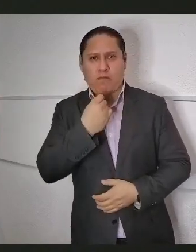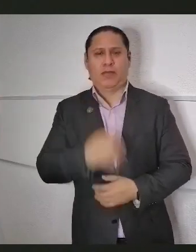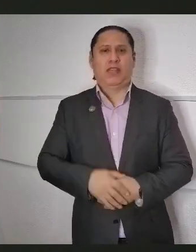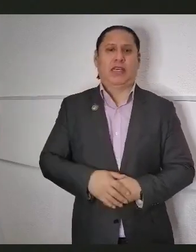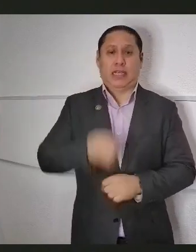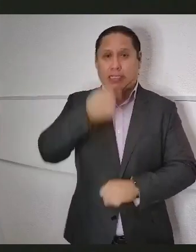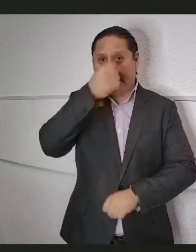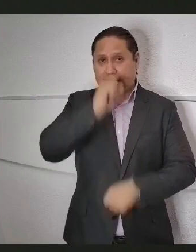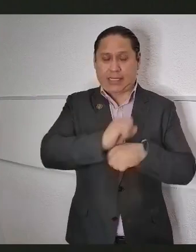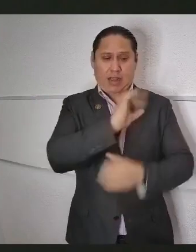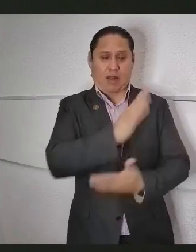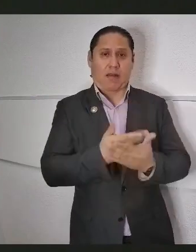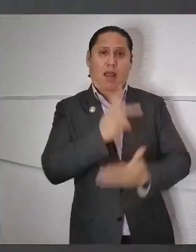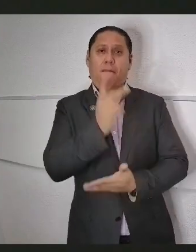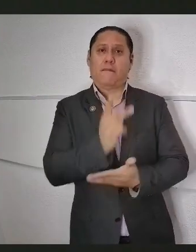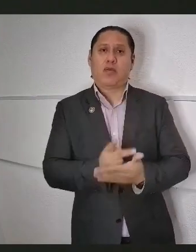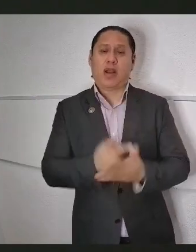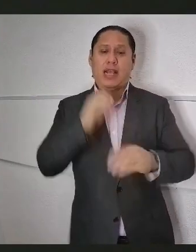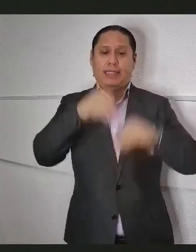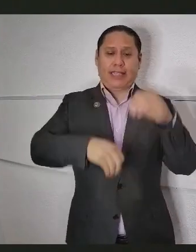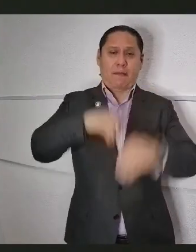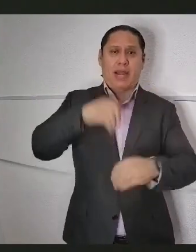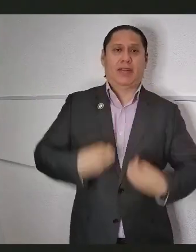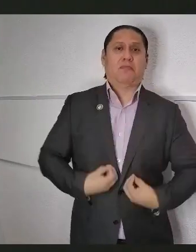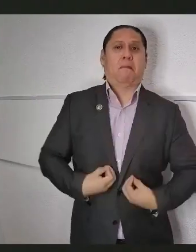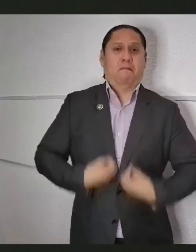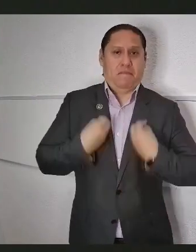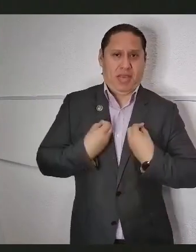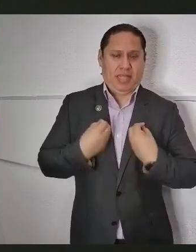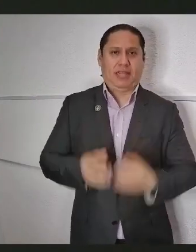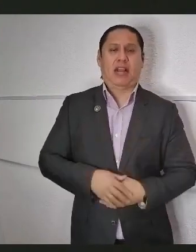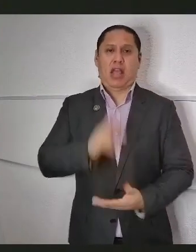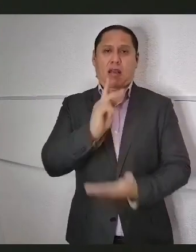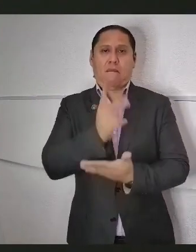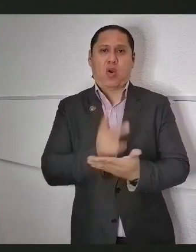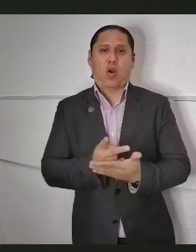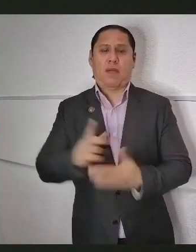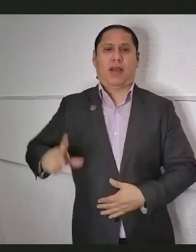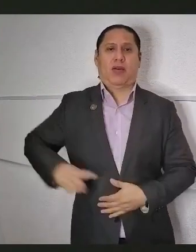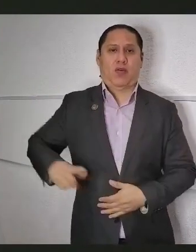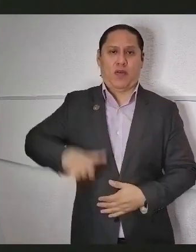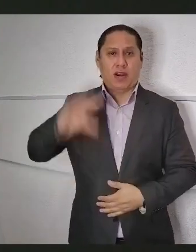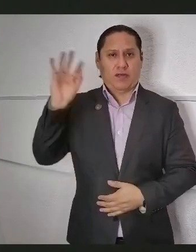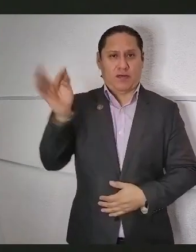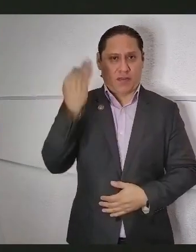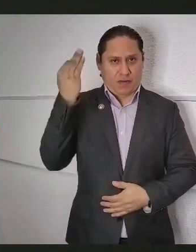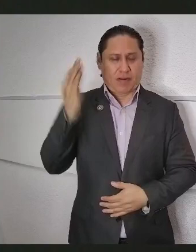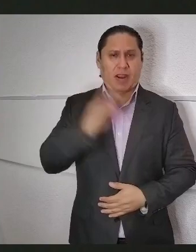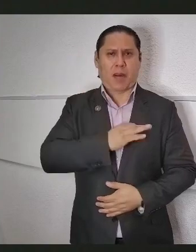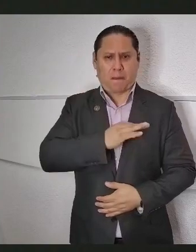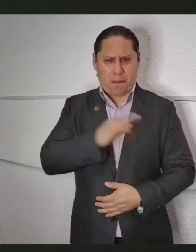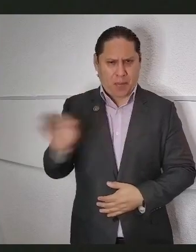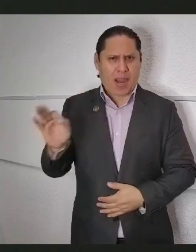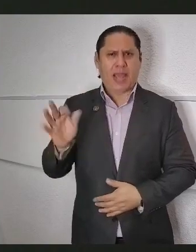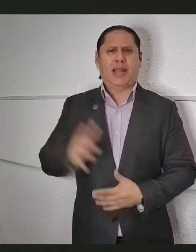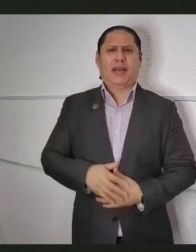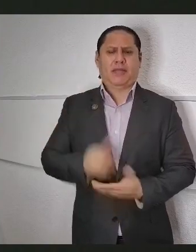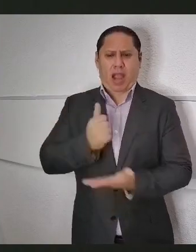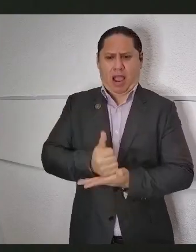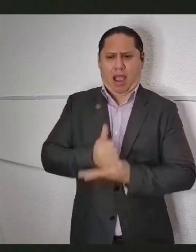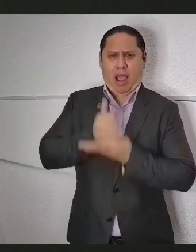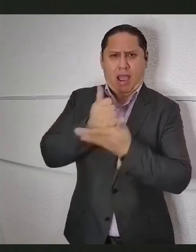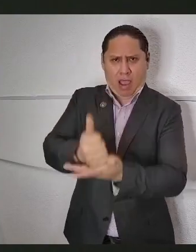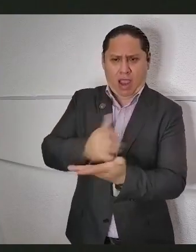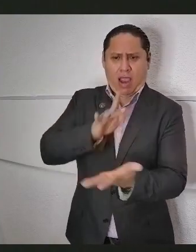se ha implementado el programa Sembrando Vida, un programa del gobierno que busca contribuir al bienestar social